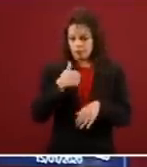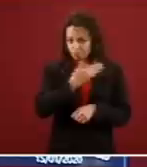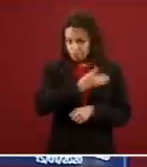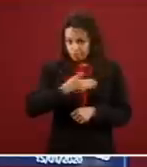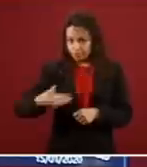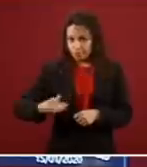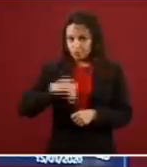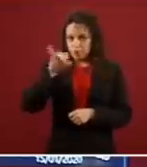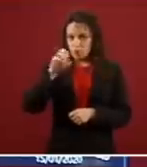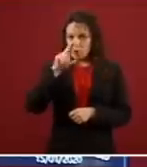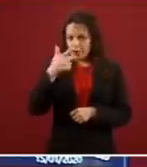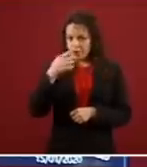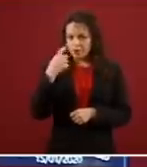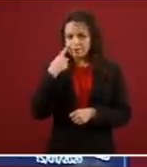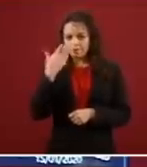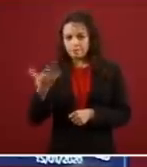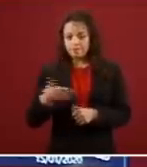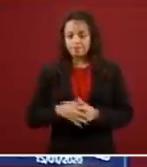Ya